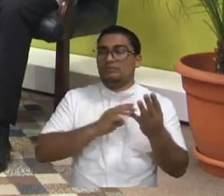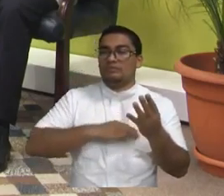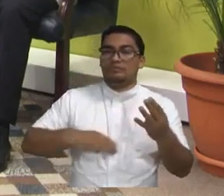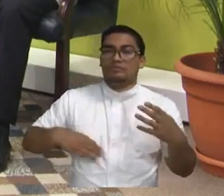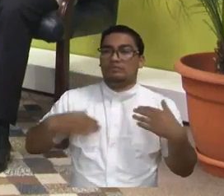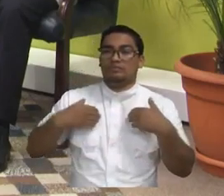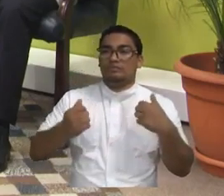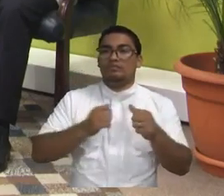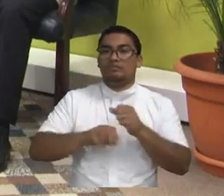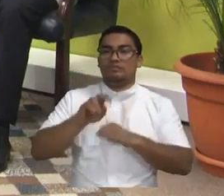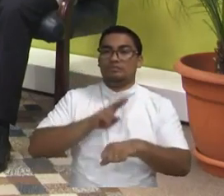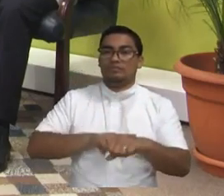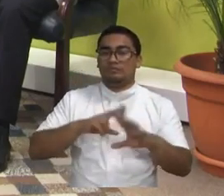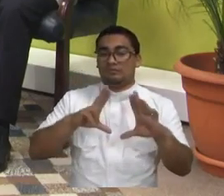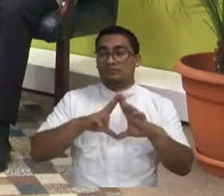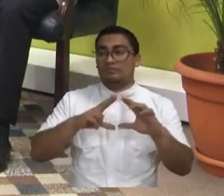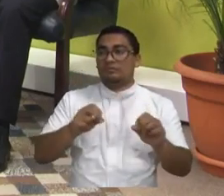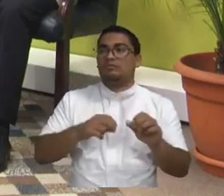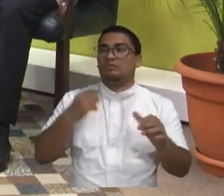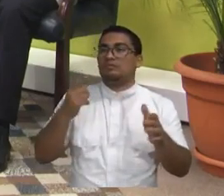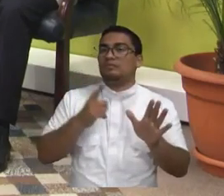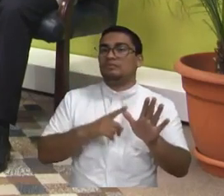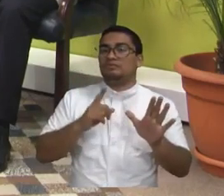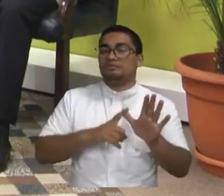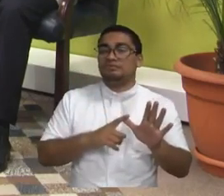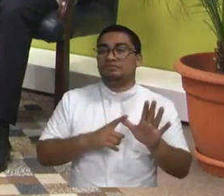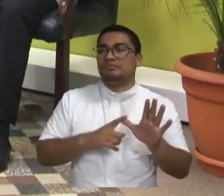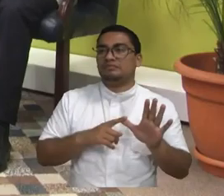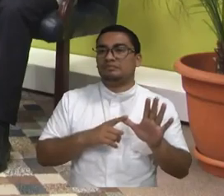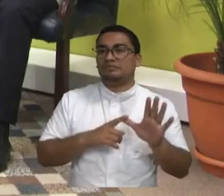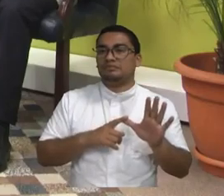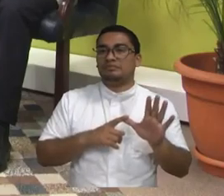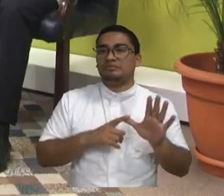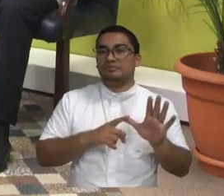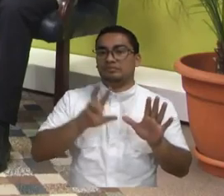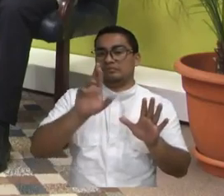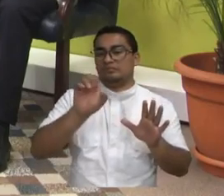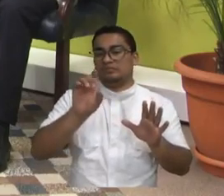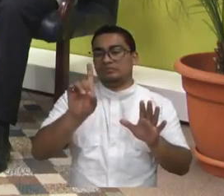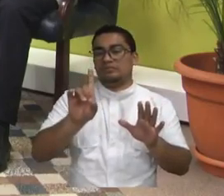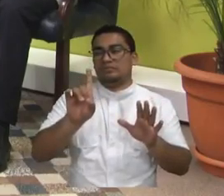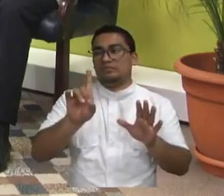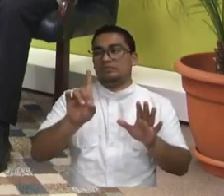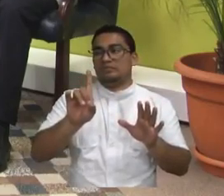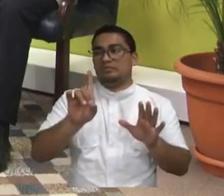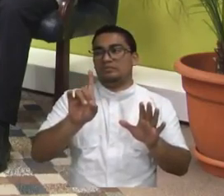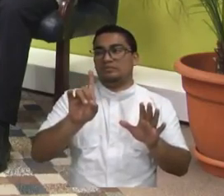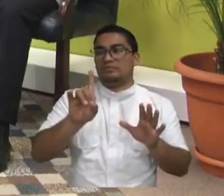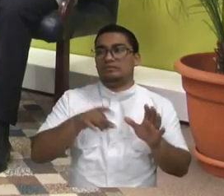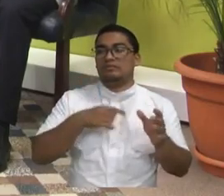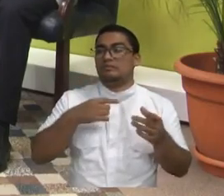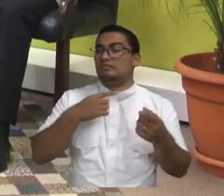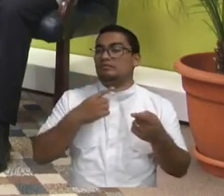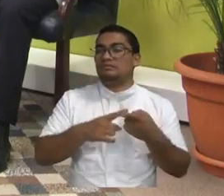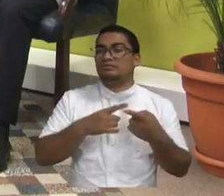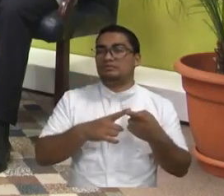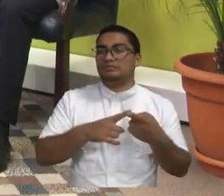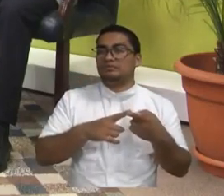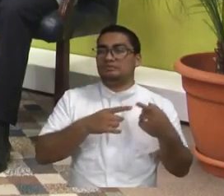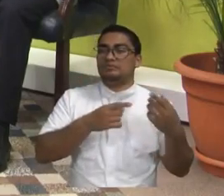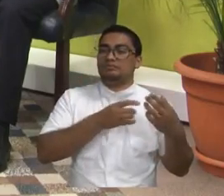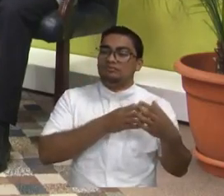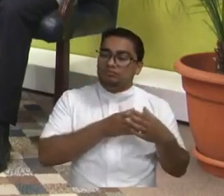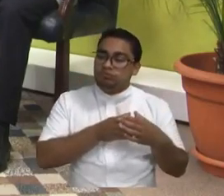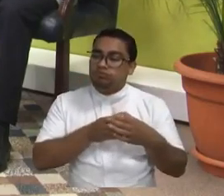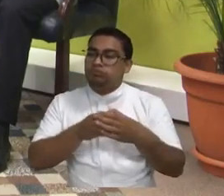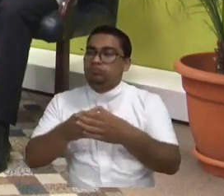nivel nacional, vamos acompañados de la red comunitaria donde nos encontremos y abordamos a